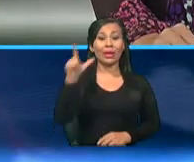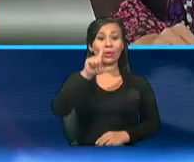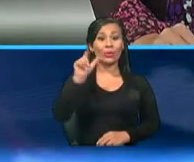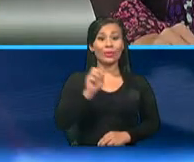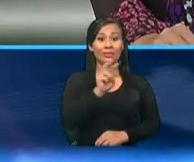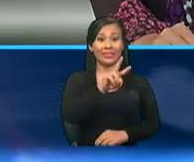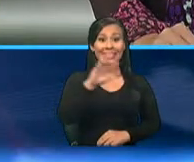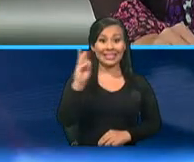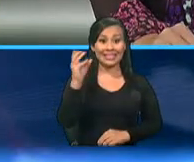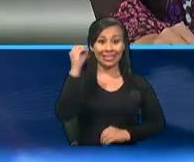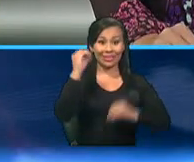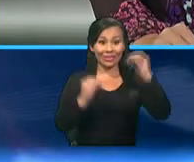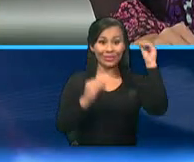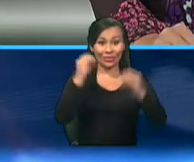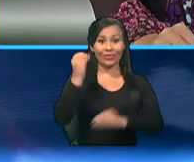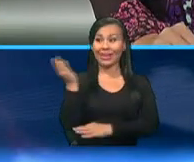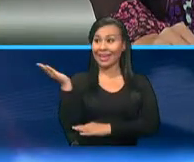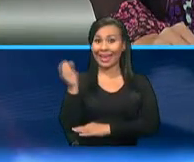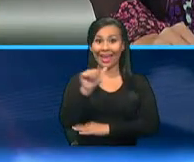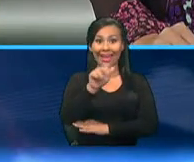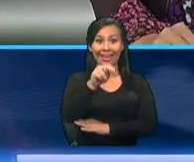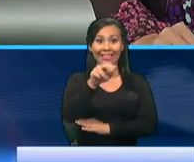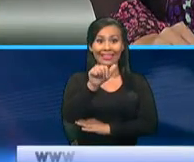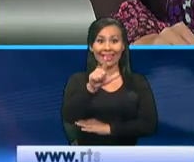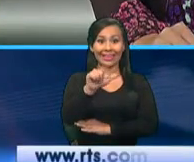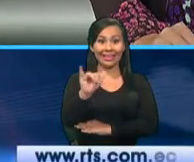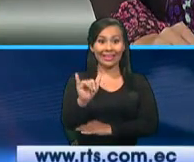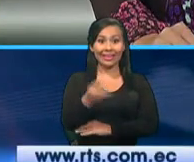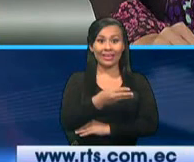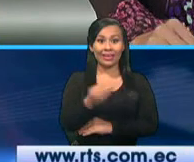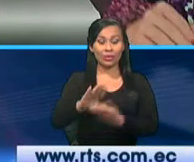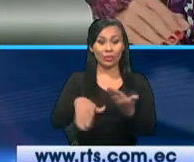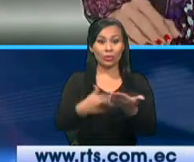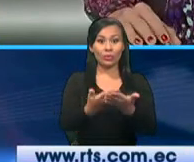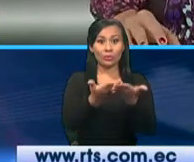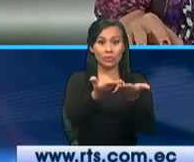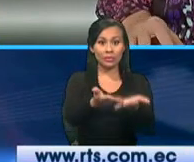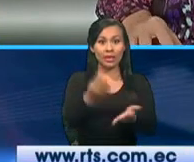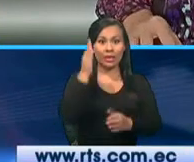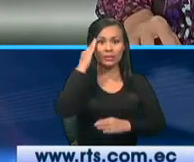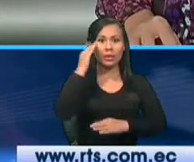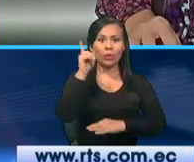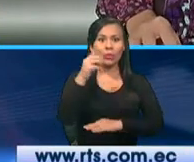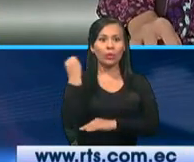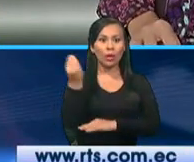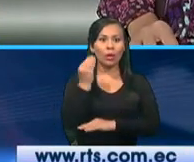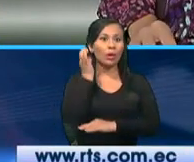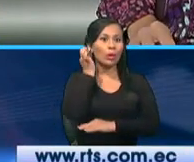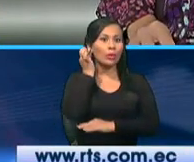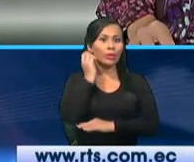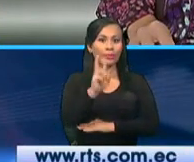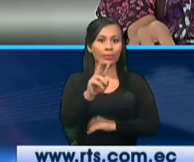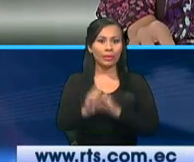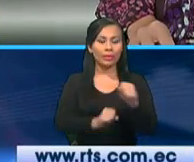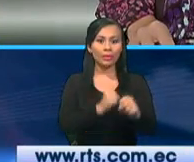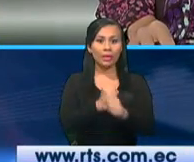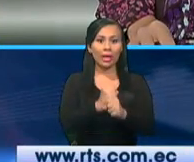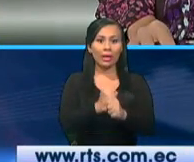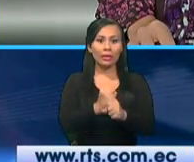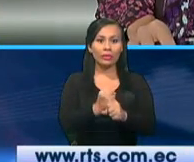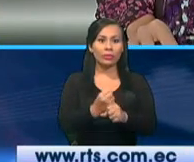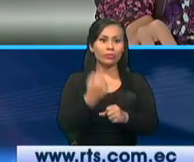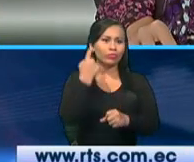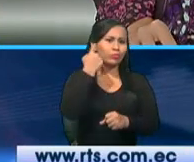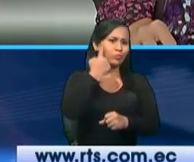De octubre, ándale amigos, ¿cómo están? Bienvenidos. Una joven de 20 años resultó con heridas en su rostro en una discoteca ubicada en la parroquia